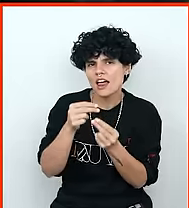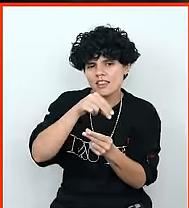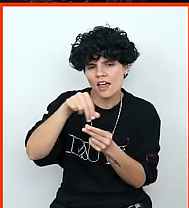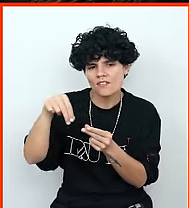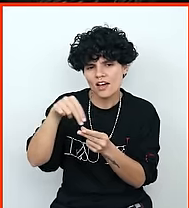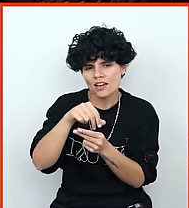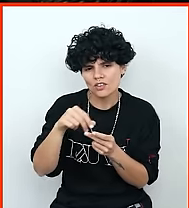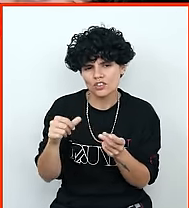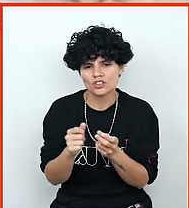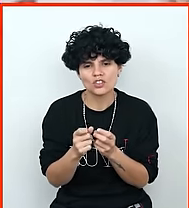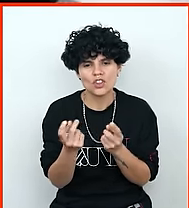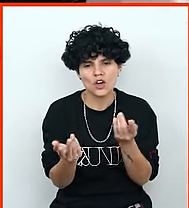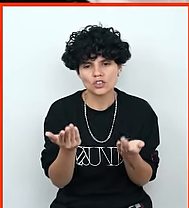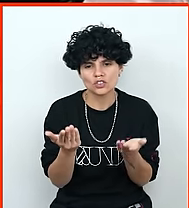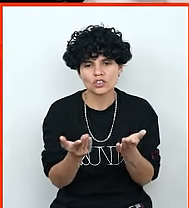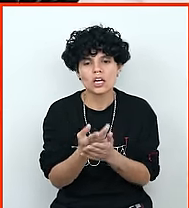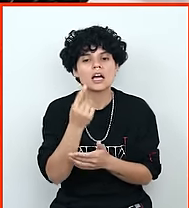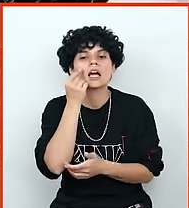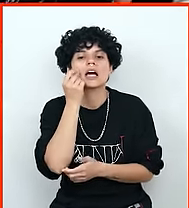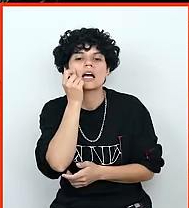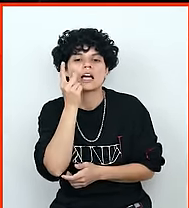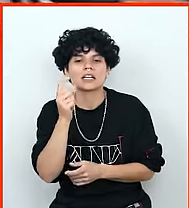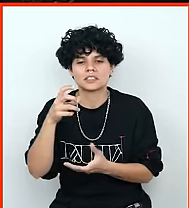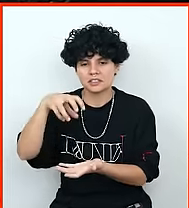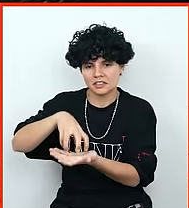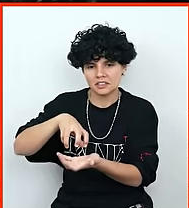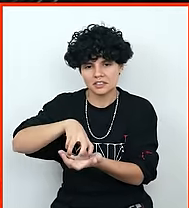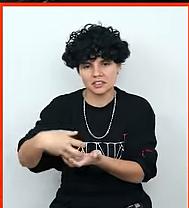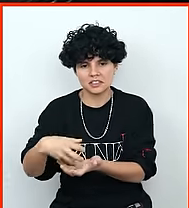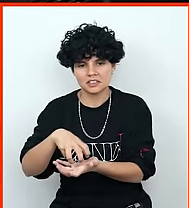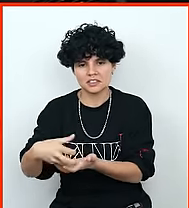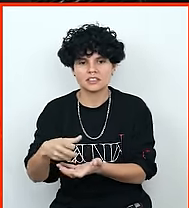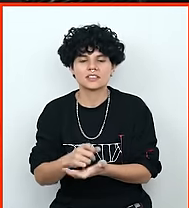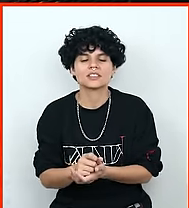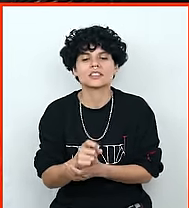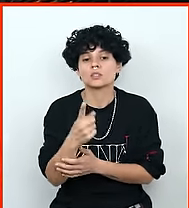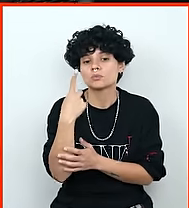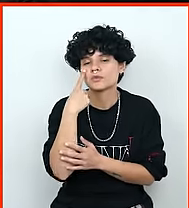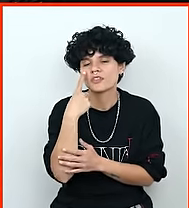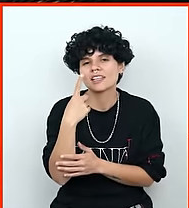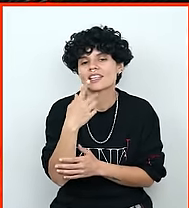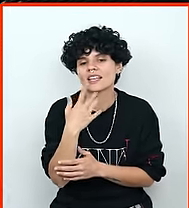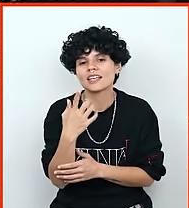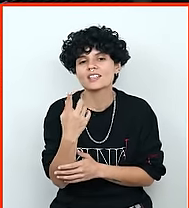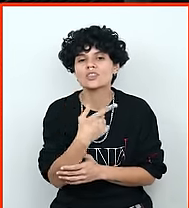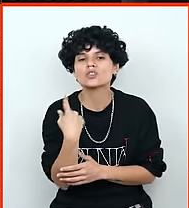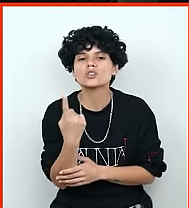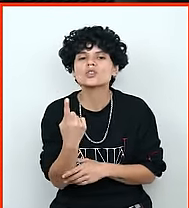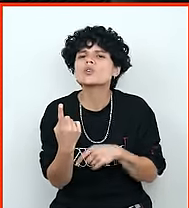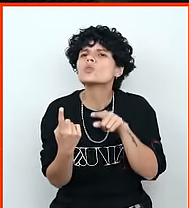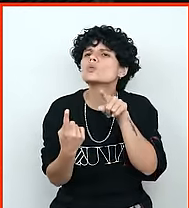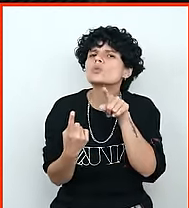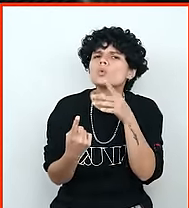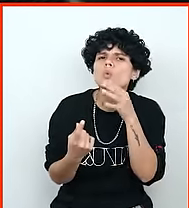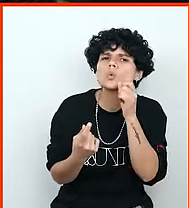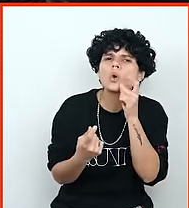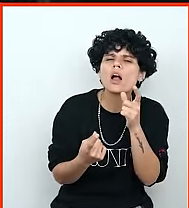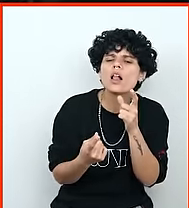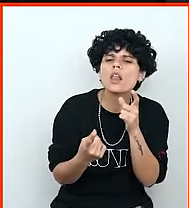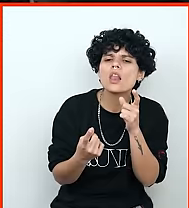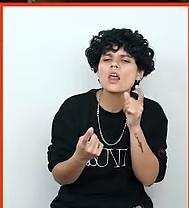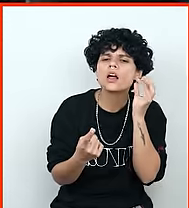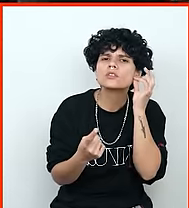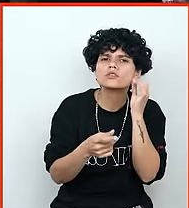Oye, mi micro, esto, muchas gracias. Usted sabe que yo aquí, en este programa... ¿Atenía qué va a tomar? ¿Qué va a tomar